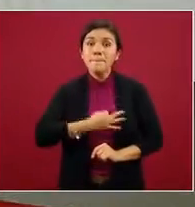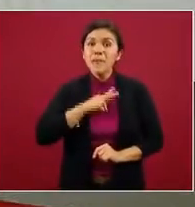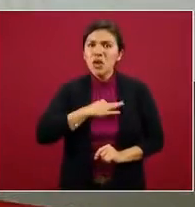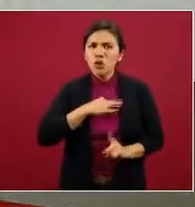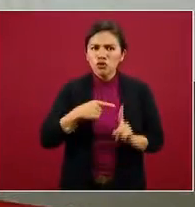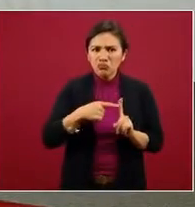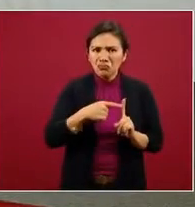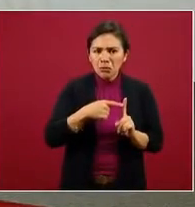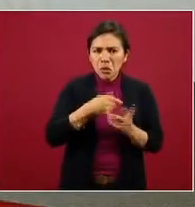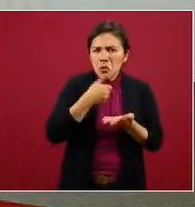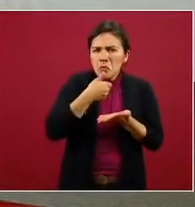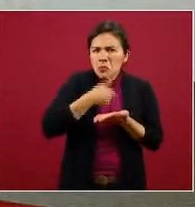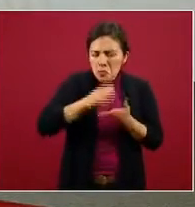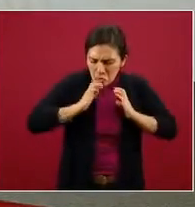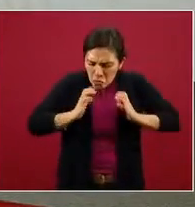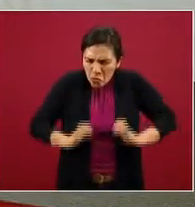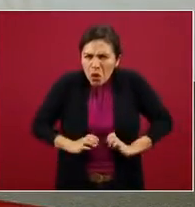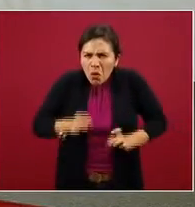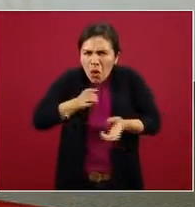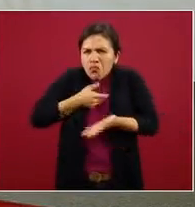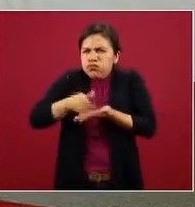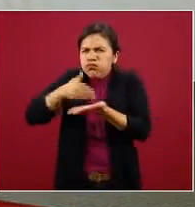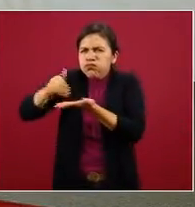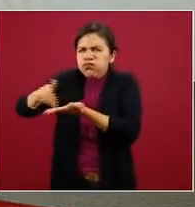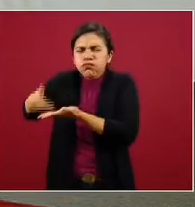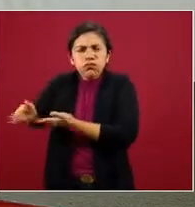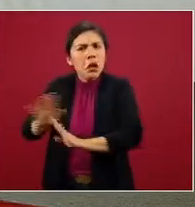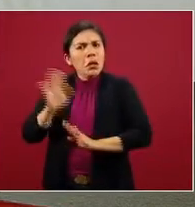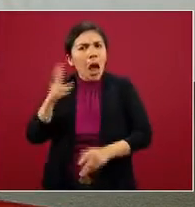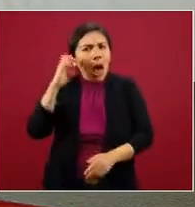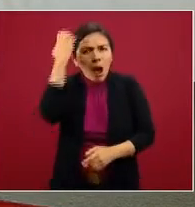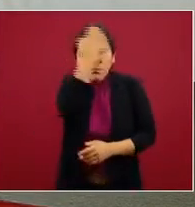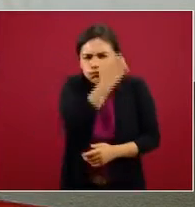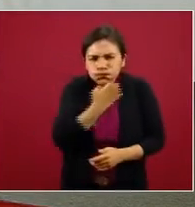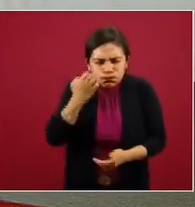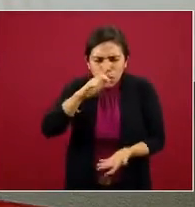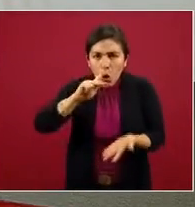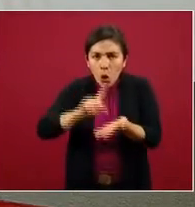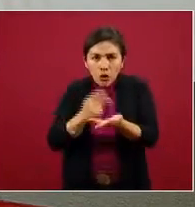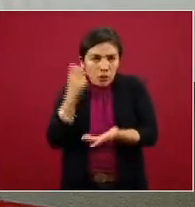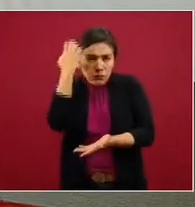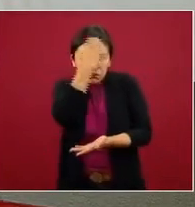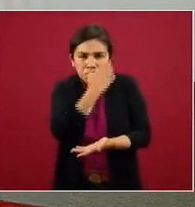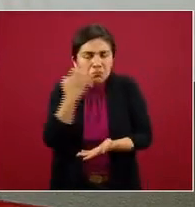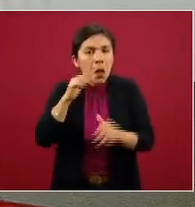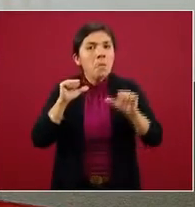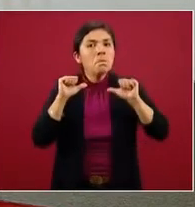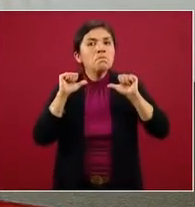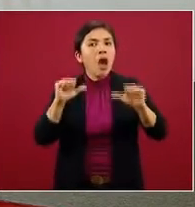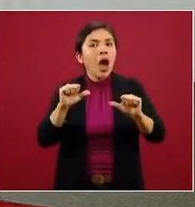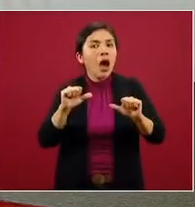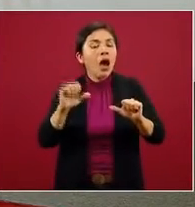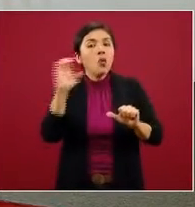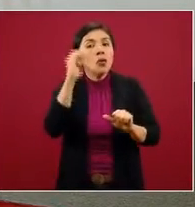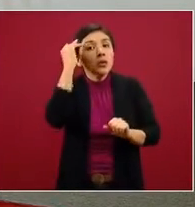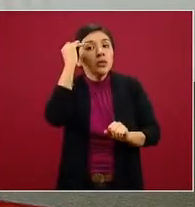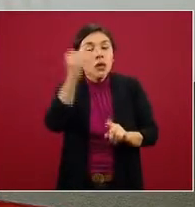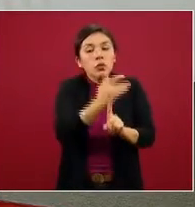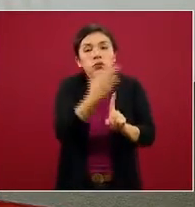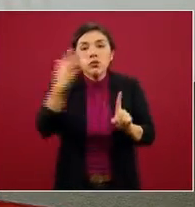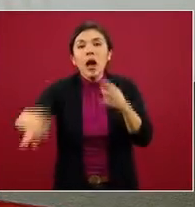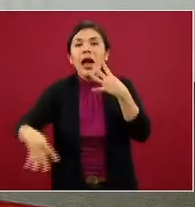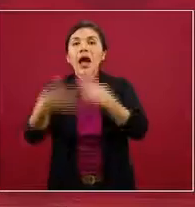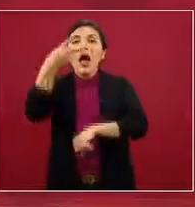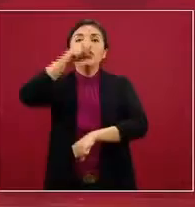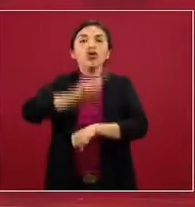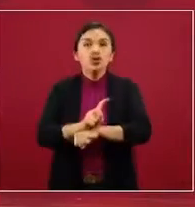se elimina del cuerpo y ya no es detectable en la muestra de secreciones respiratorias cuando han pasado